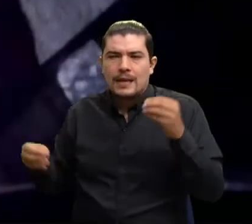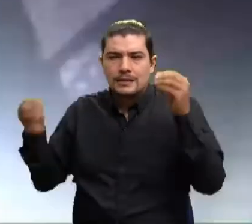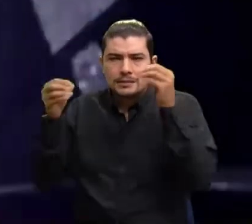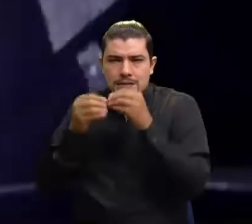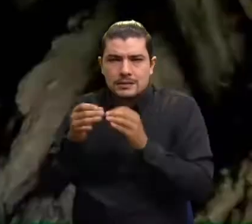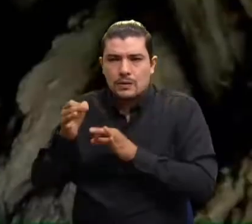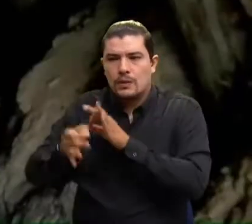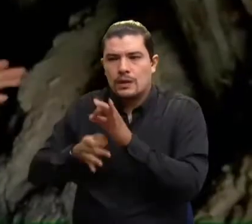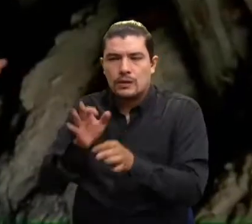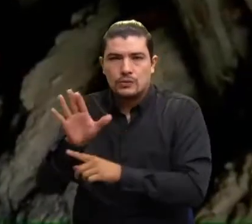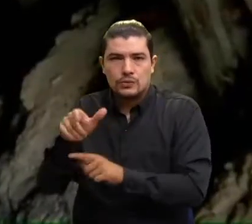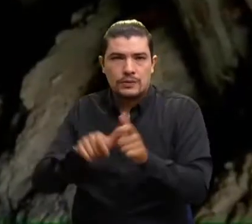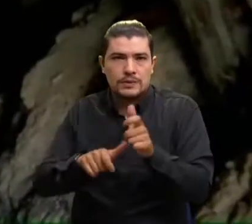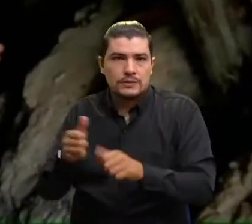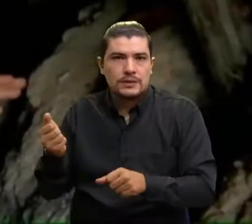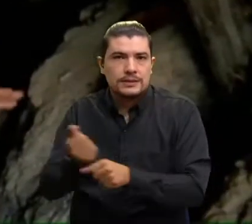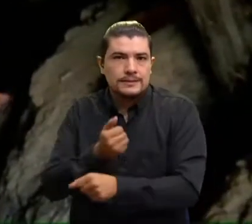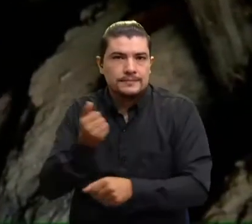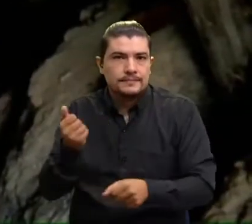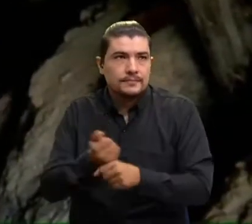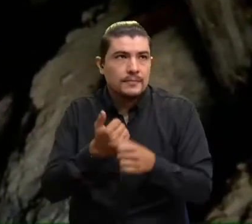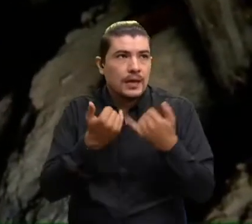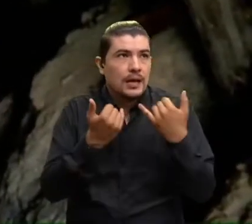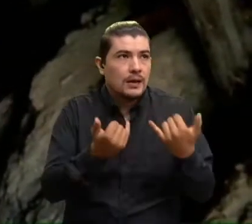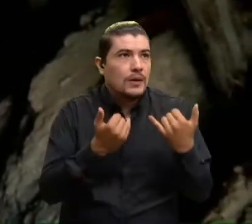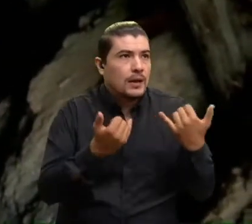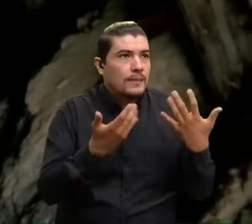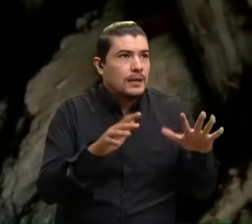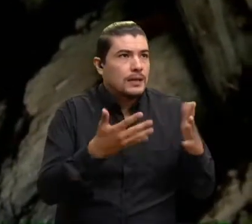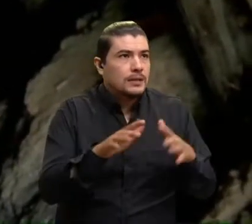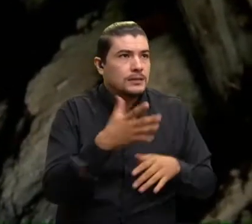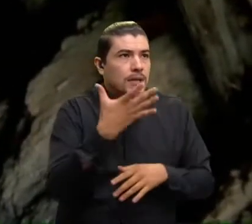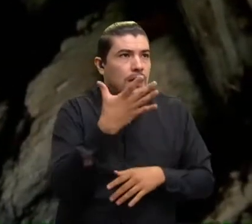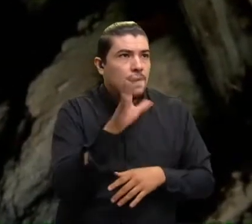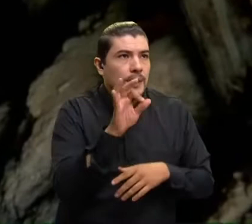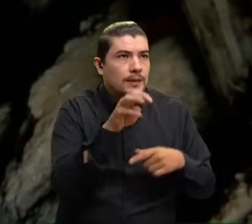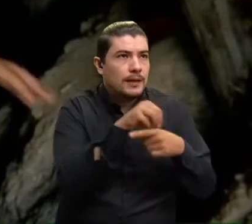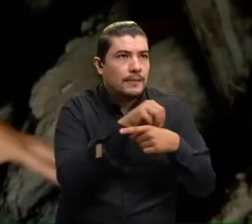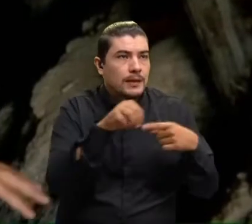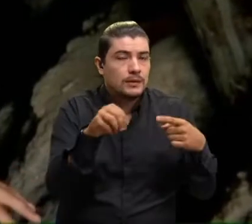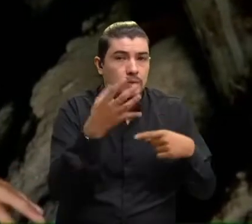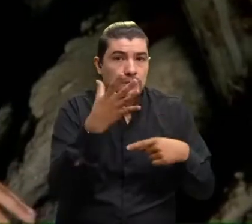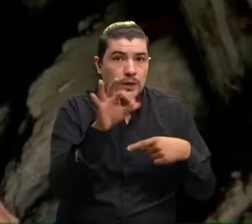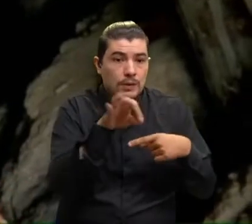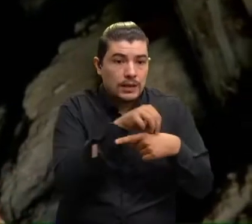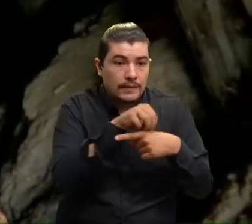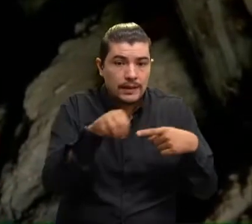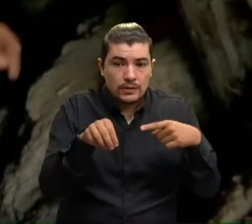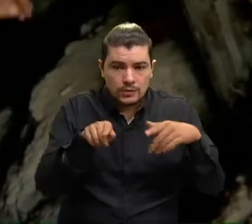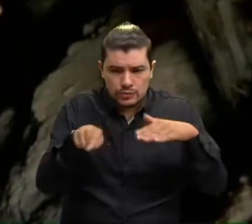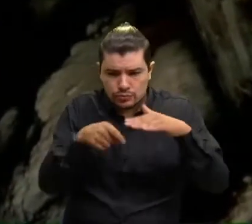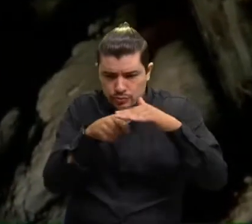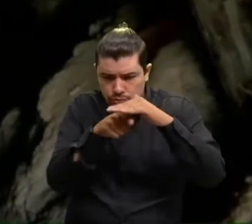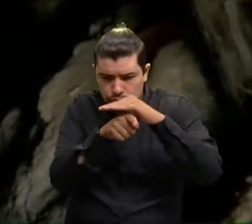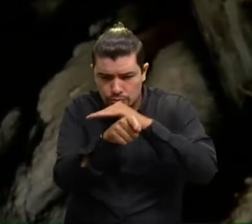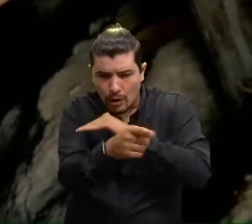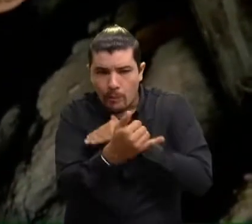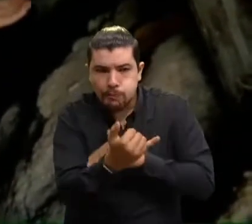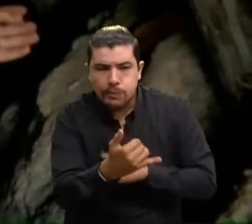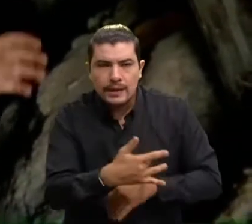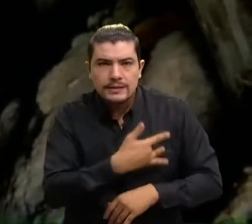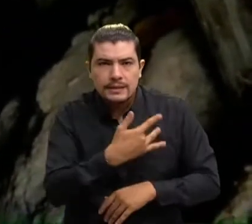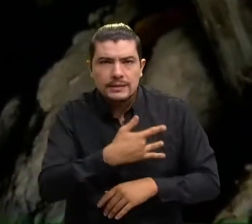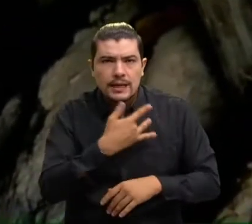seguridad al personal. Logramos acceder a más o menos 50 metros donde se encuentran ubicados los trabajadores de esta mina. La